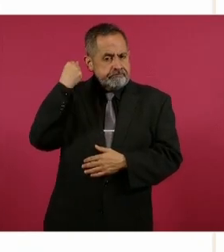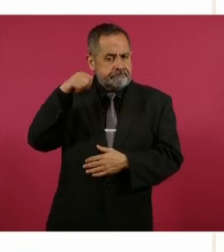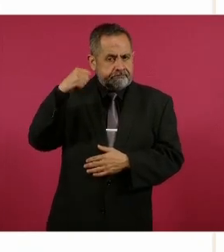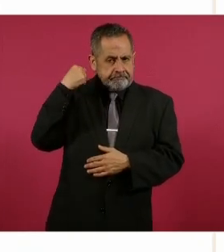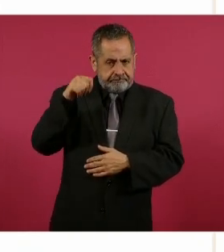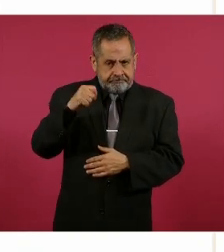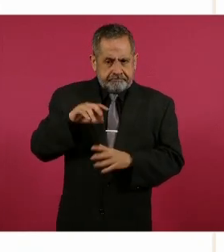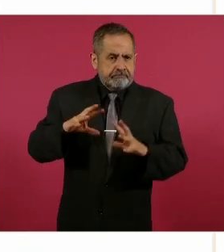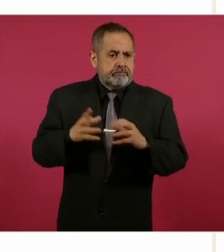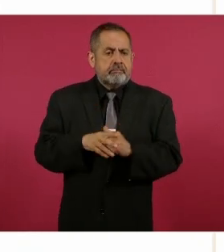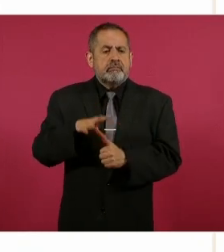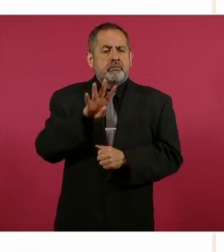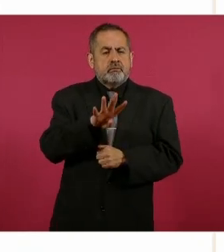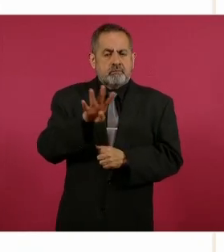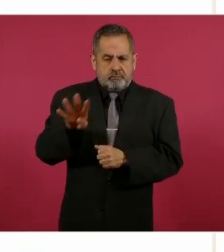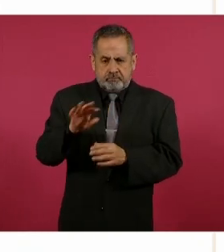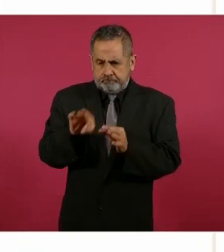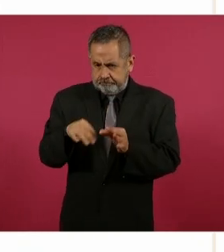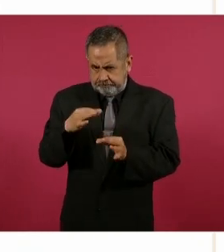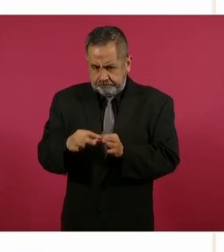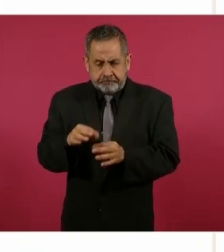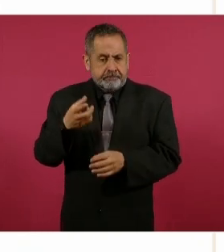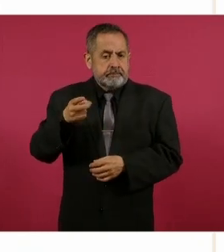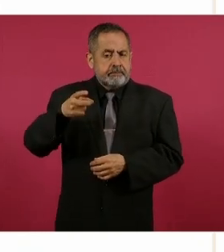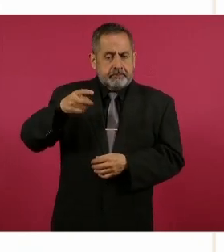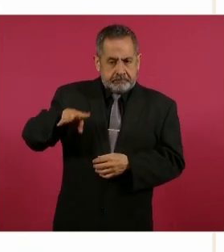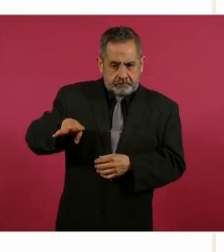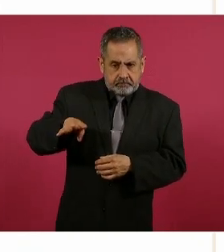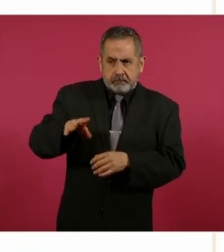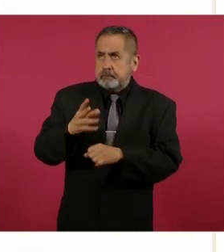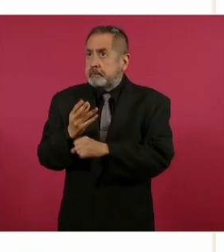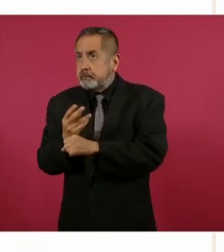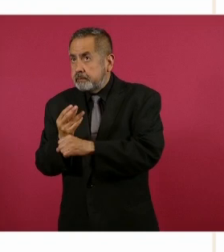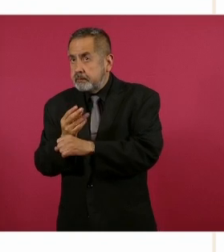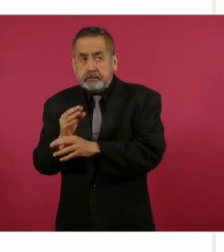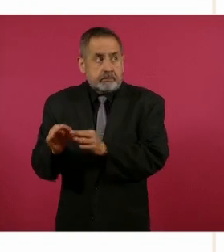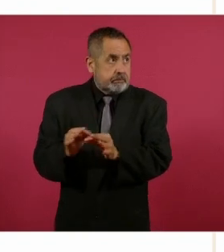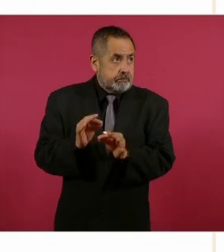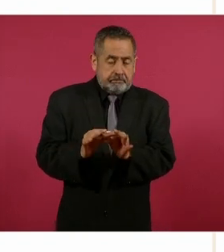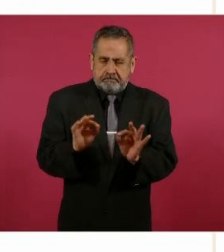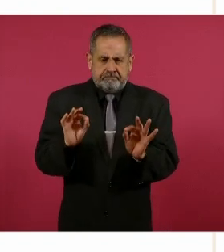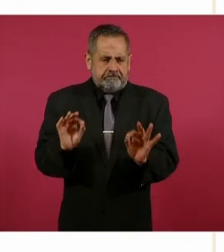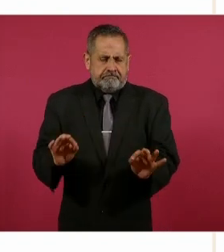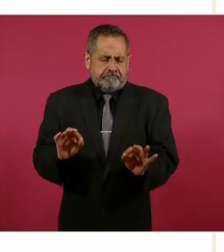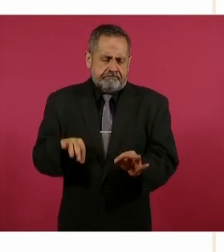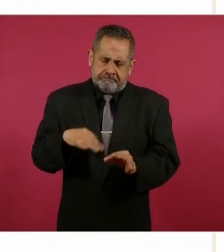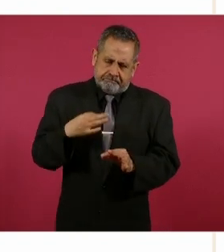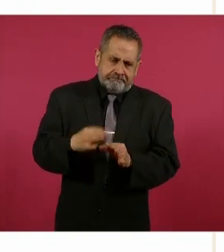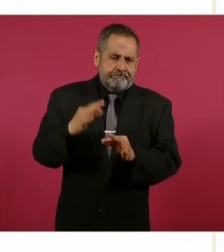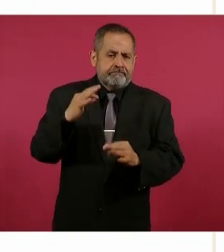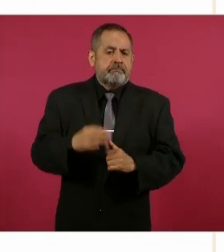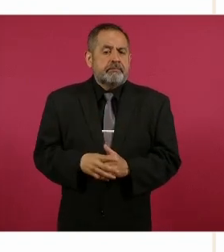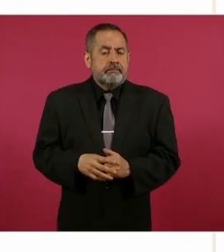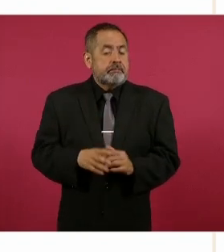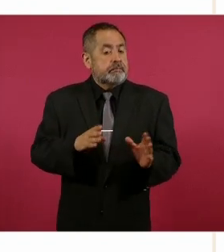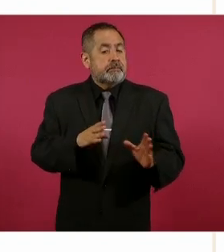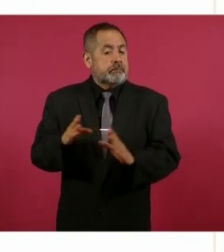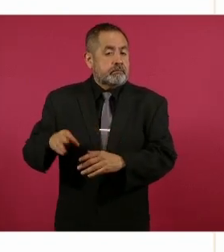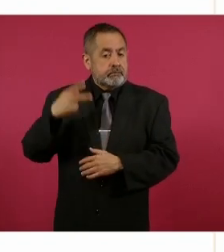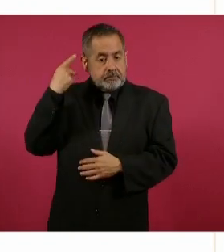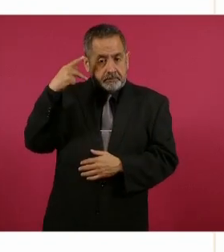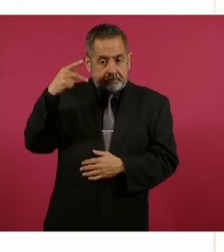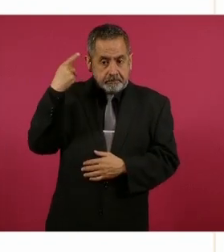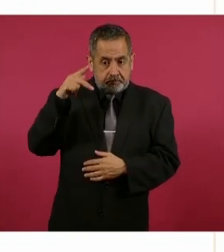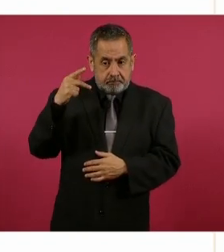totalidad de 44 quirófanos, 39 recibieron alguna intervención. Y la siguiente, por favor, tenemos a